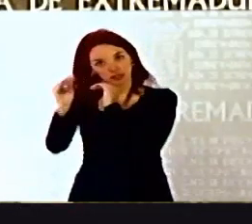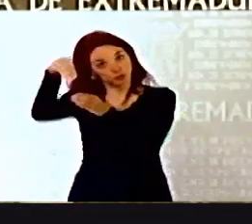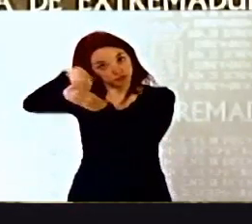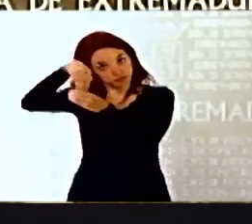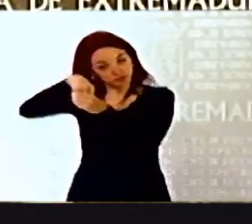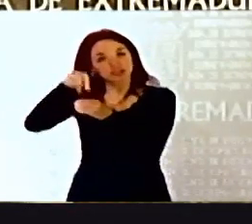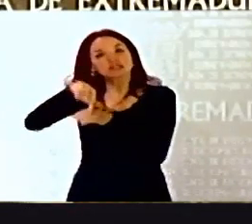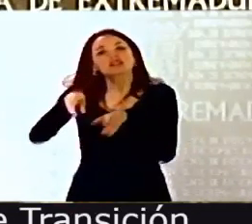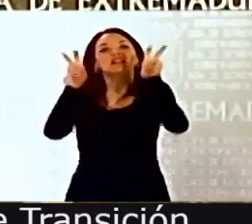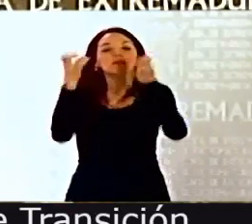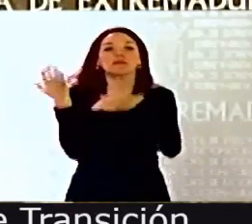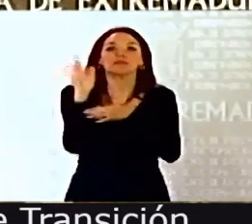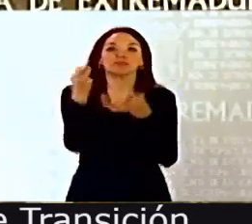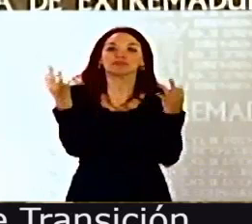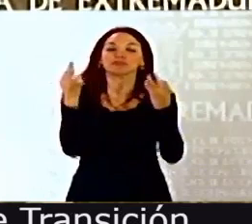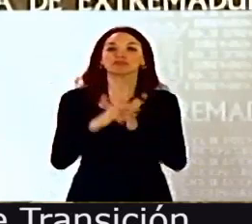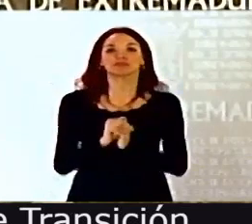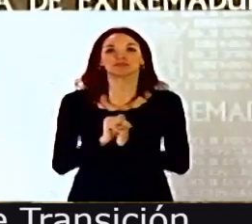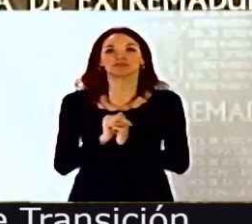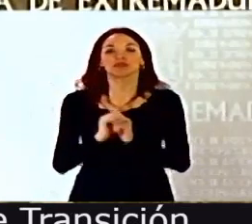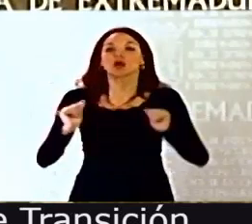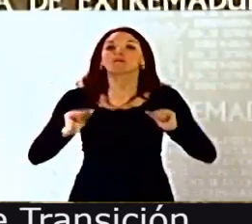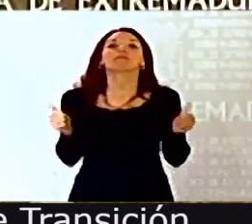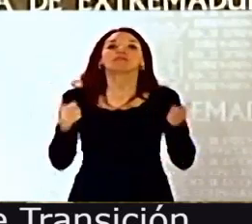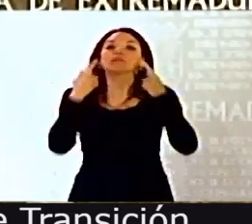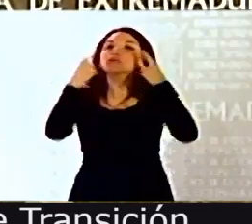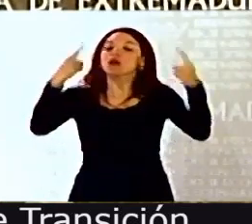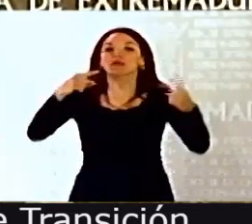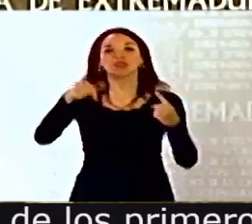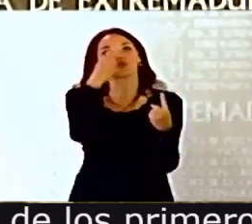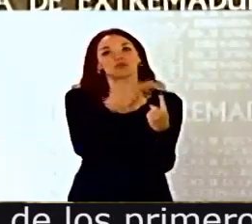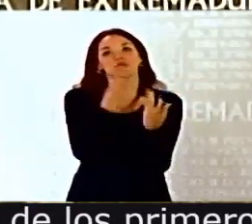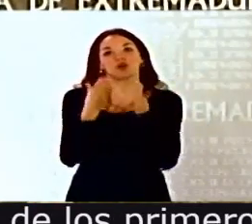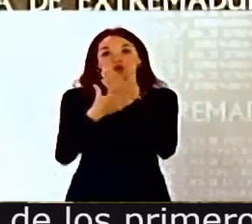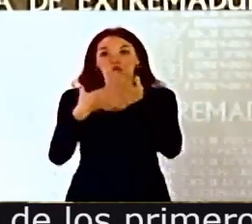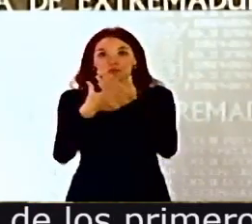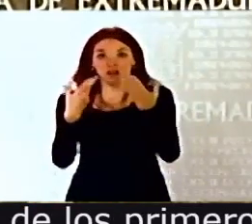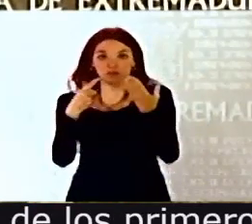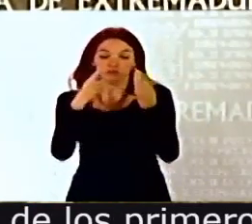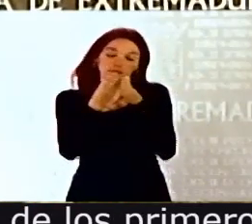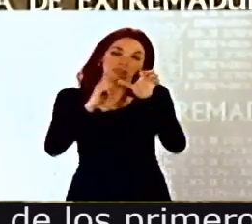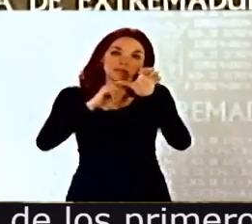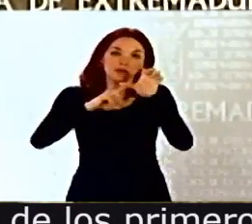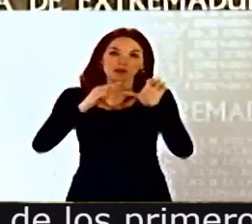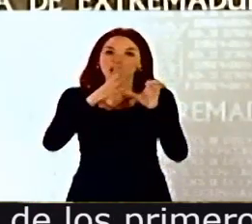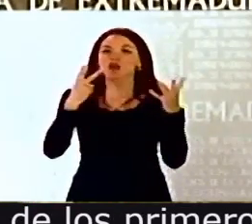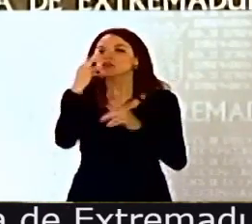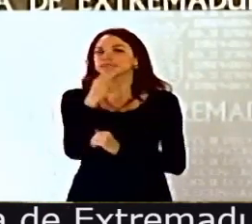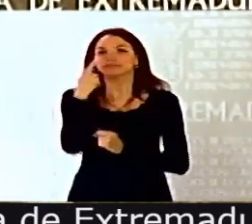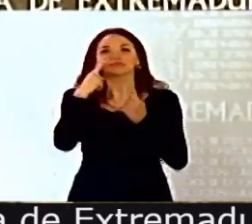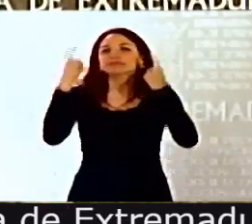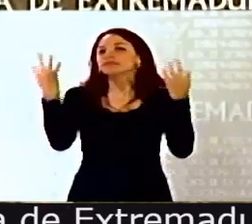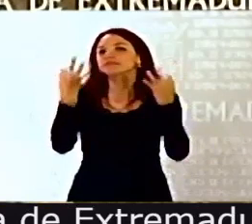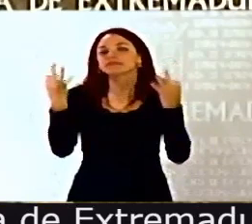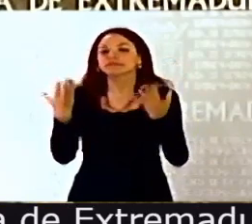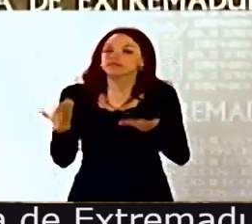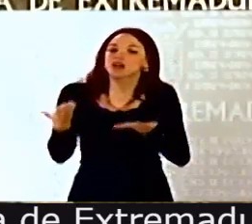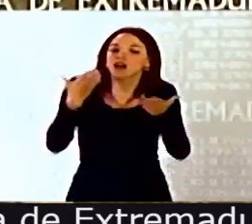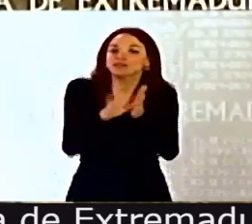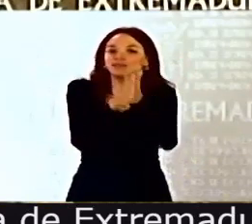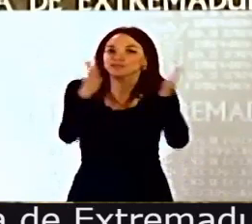materializamos hoy uno de los primeros pasos del compromiso de este Gobierno, el de la Junta de Extremadura, en esta legislatura, con el impulso del vehículo